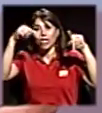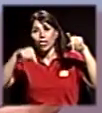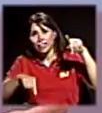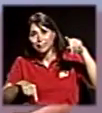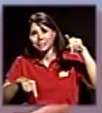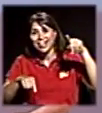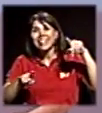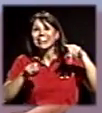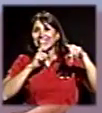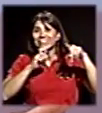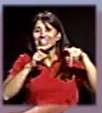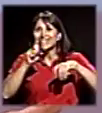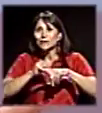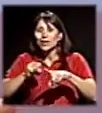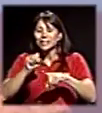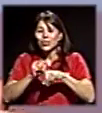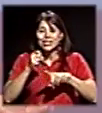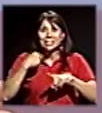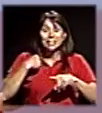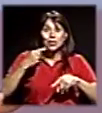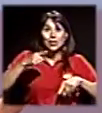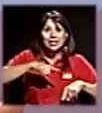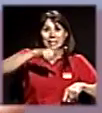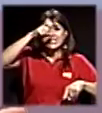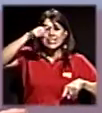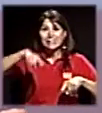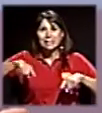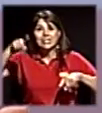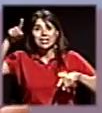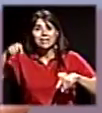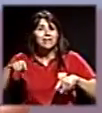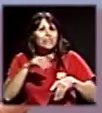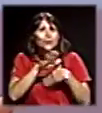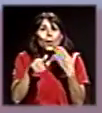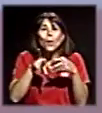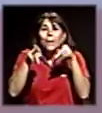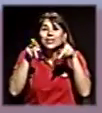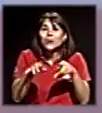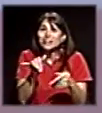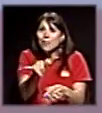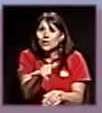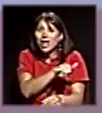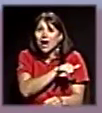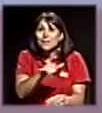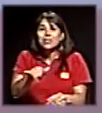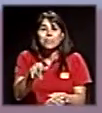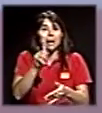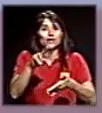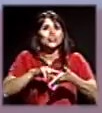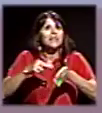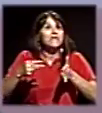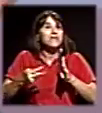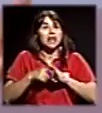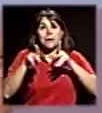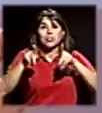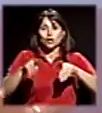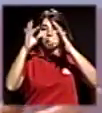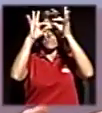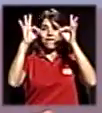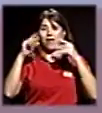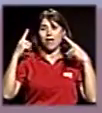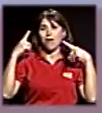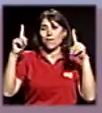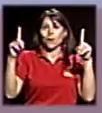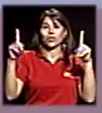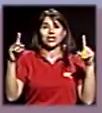difíciles que tenga que atender Entonces eso estamos todos en la misma no es que los famosos no o los la tengan